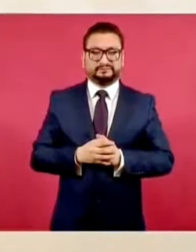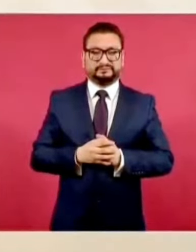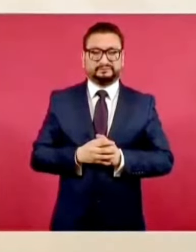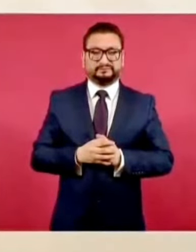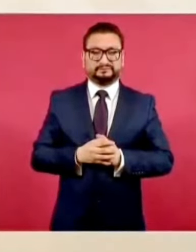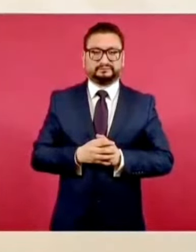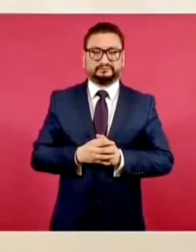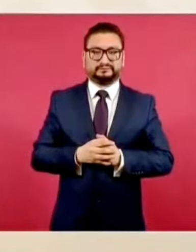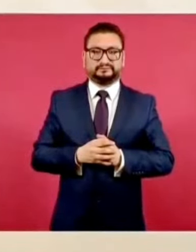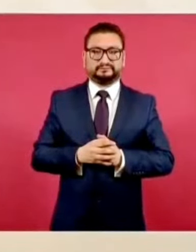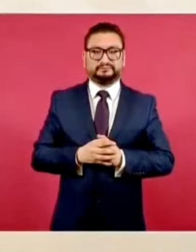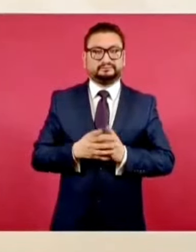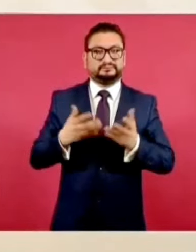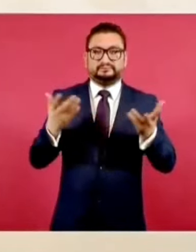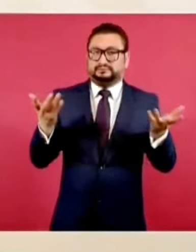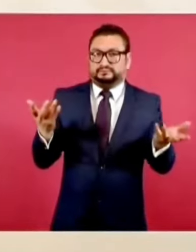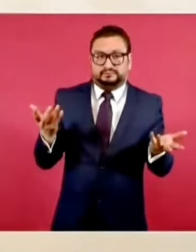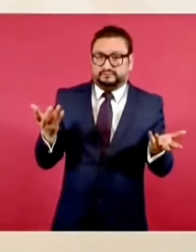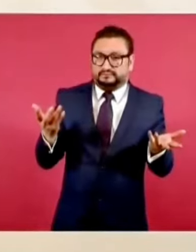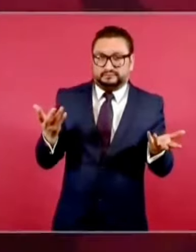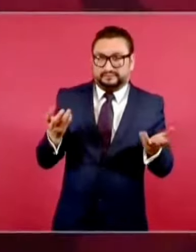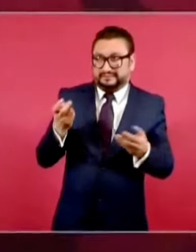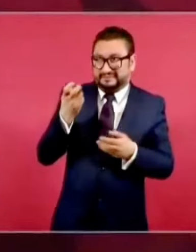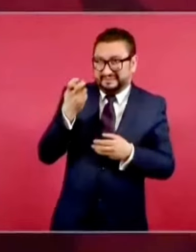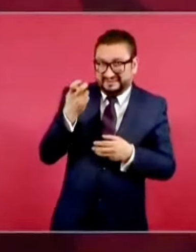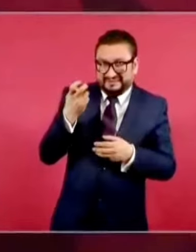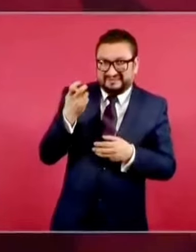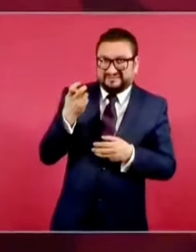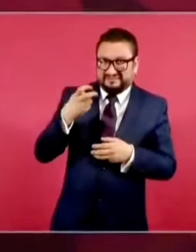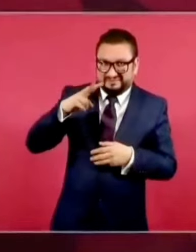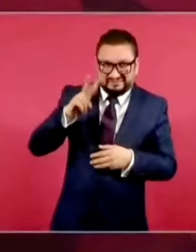y pues no hay que dejarles a